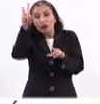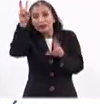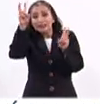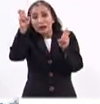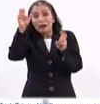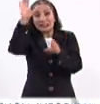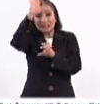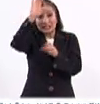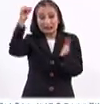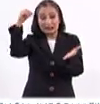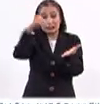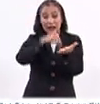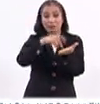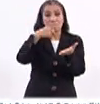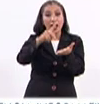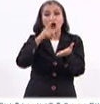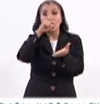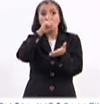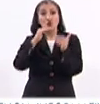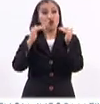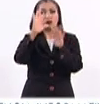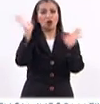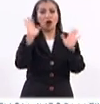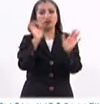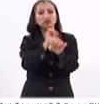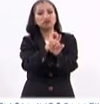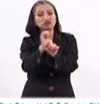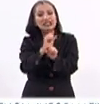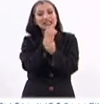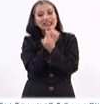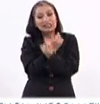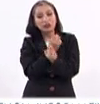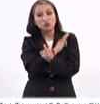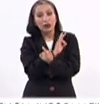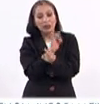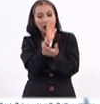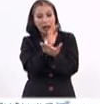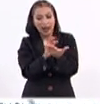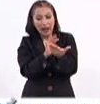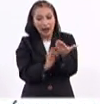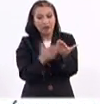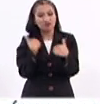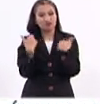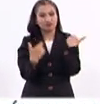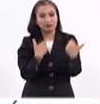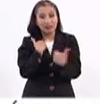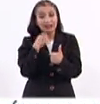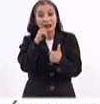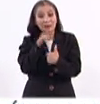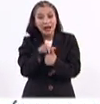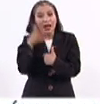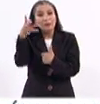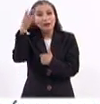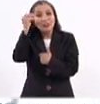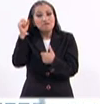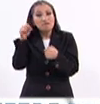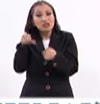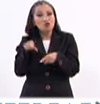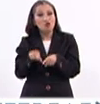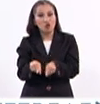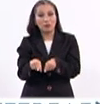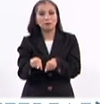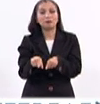tema científico, pero que no tuviera un lenguaje técnico. O sea, que los niños pudieran leerlo y se divirtieran y al mismo tiempo aprendieran.